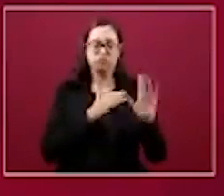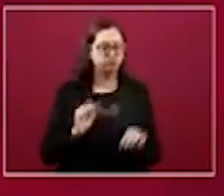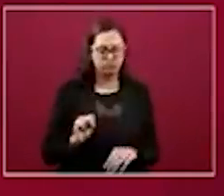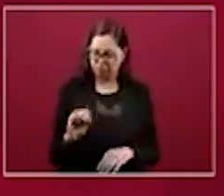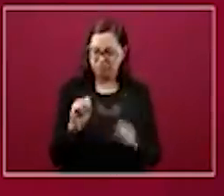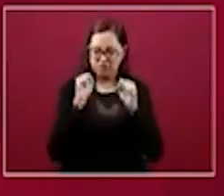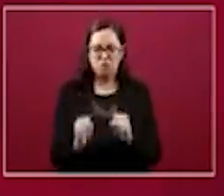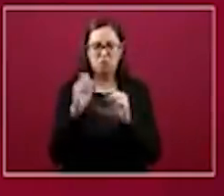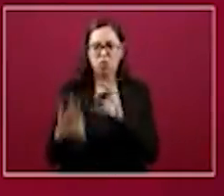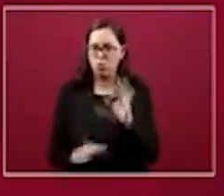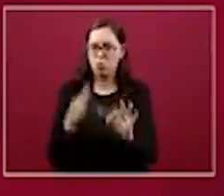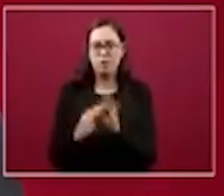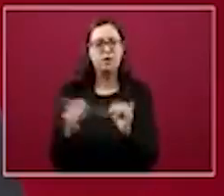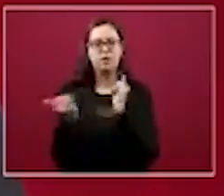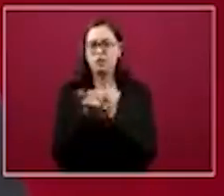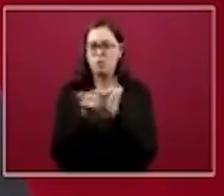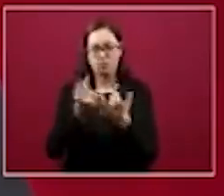todos los compromisos,